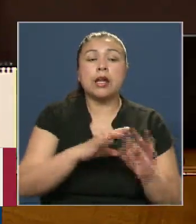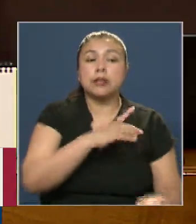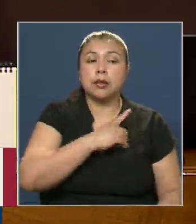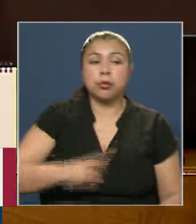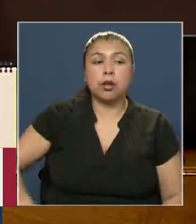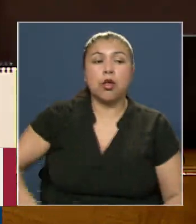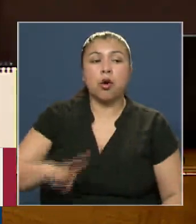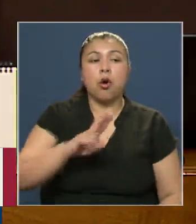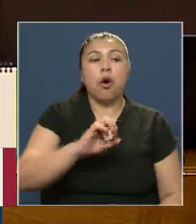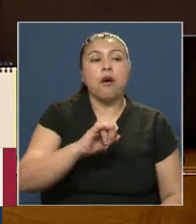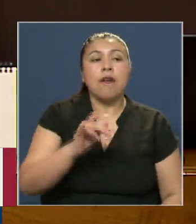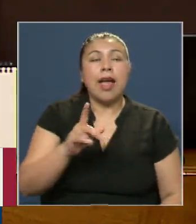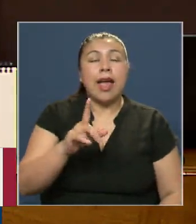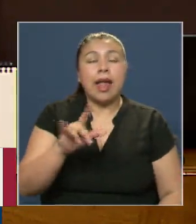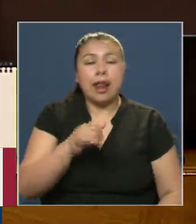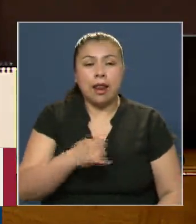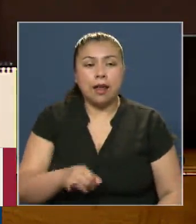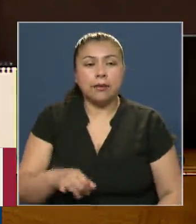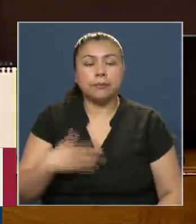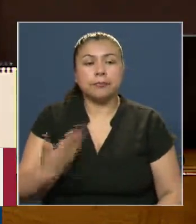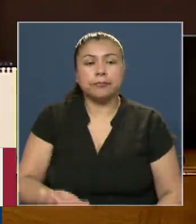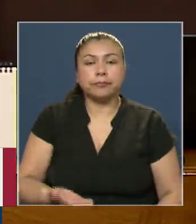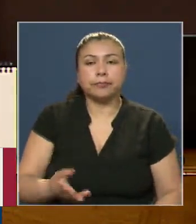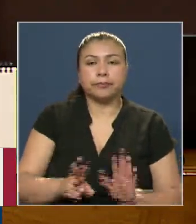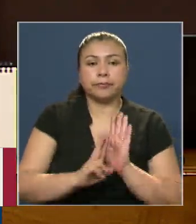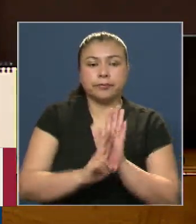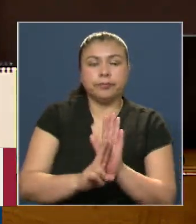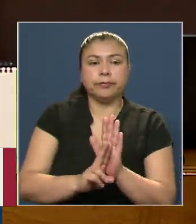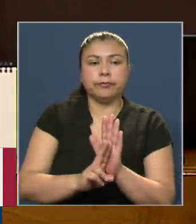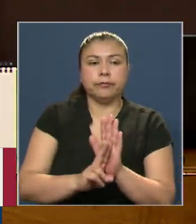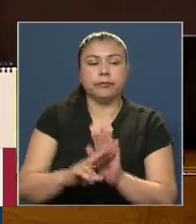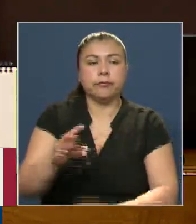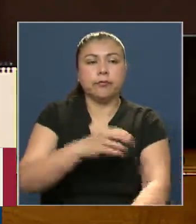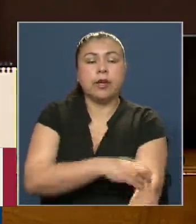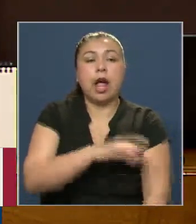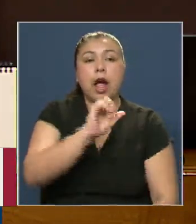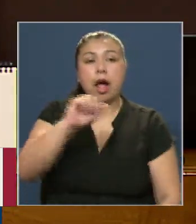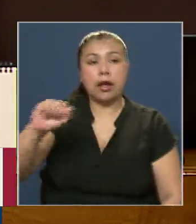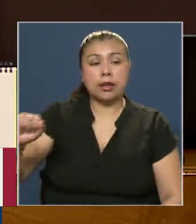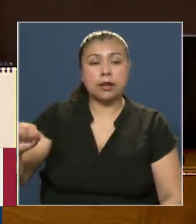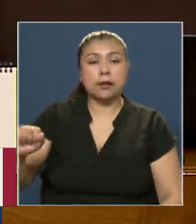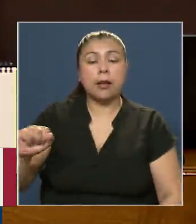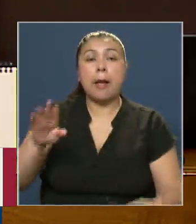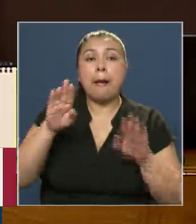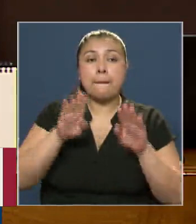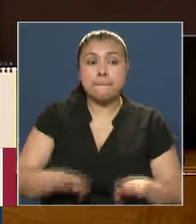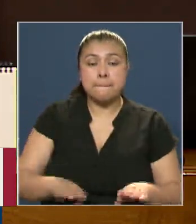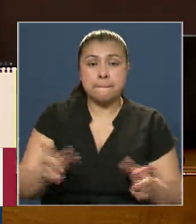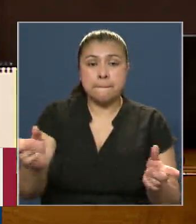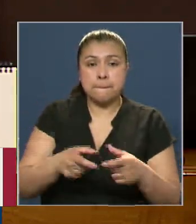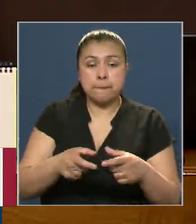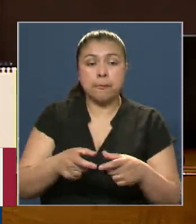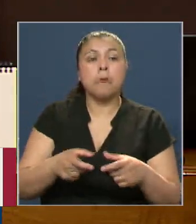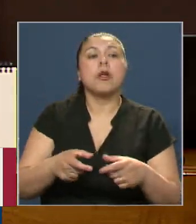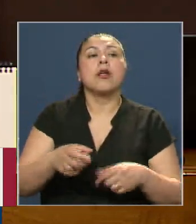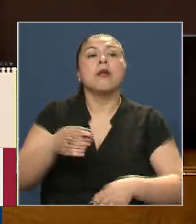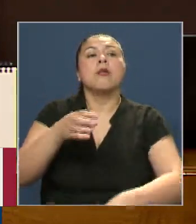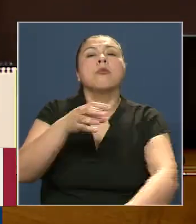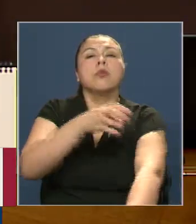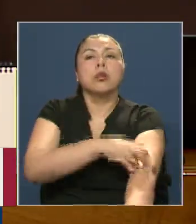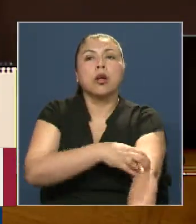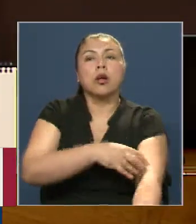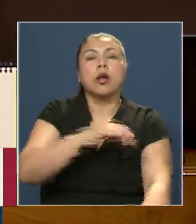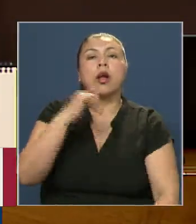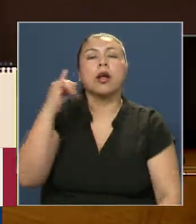A continuación, el representante de la región de Atacama, del mismo Comité Regionalista Verde